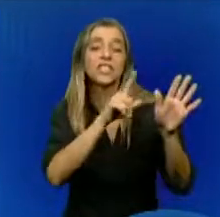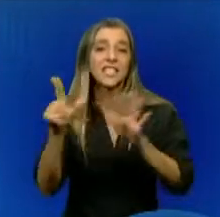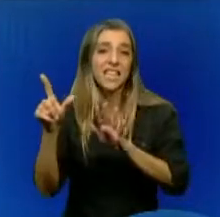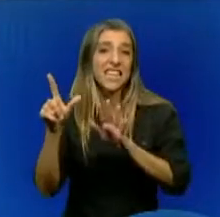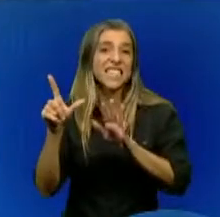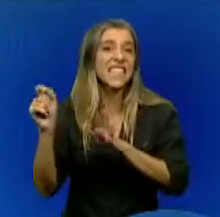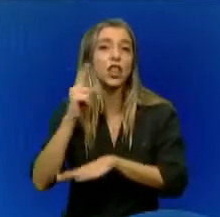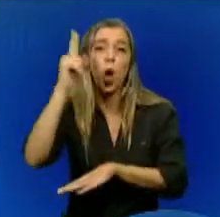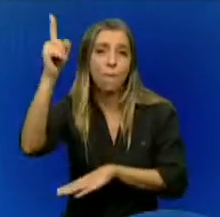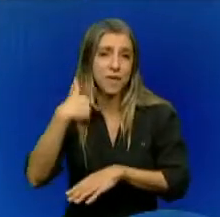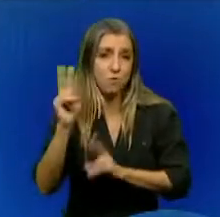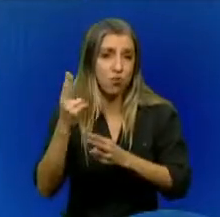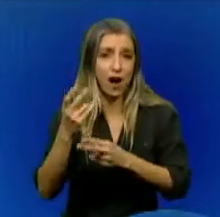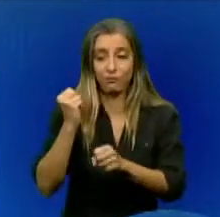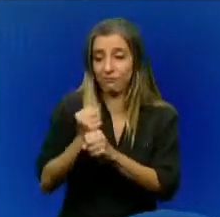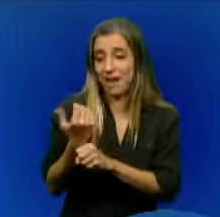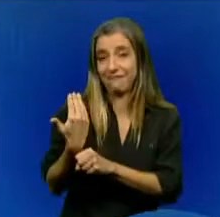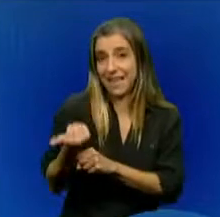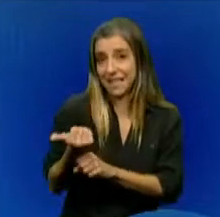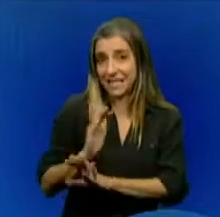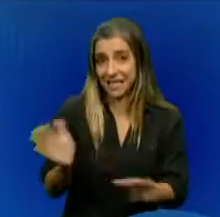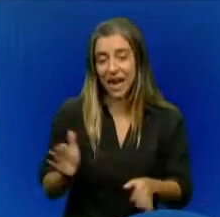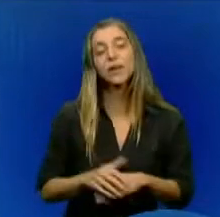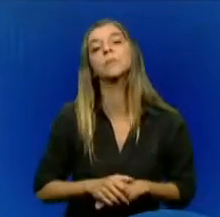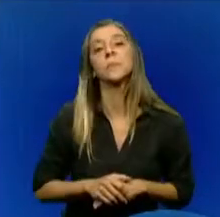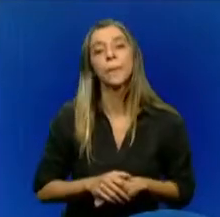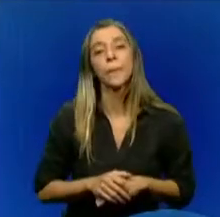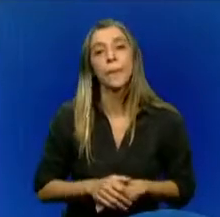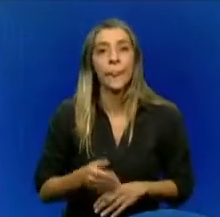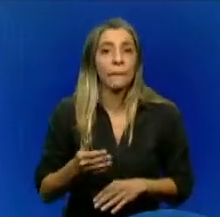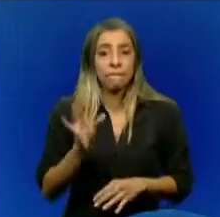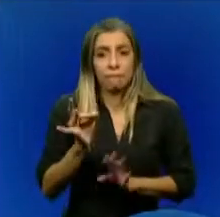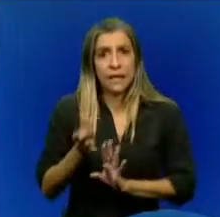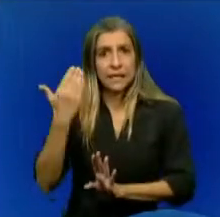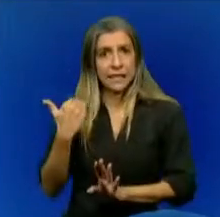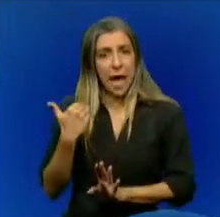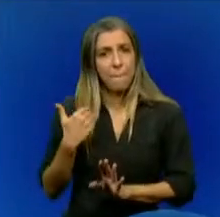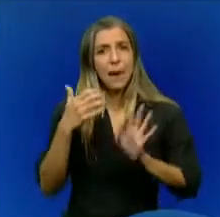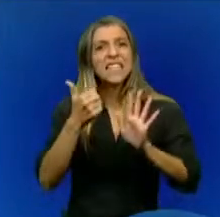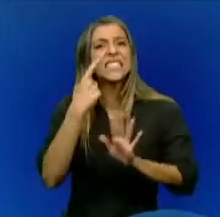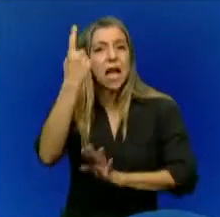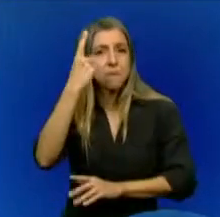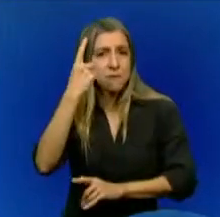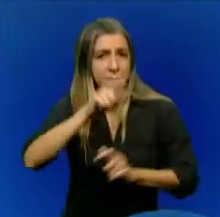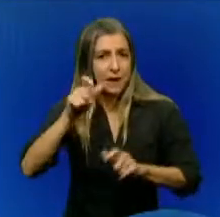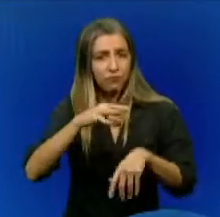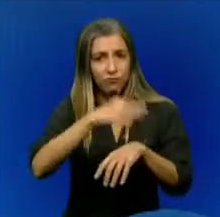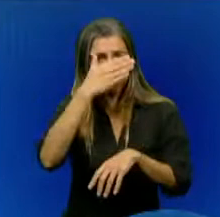ayer. En diciembre, con los 6.000 casos y en ese comienzo del veranito que nos dio la